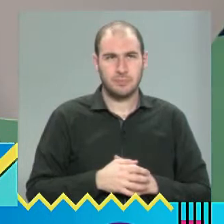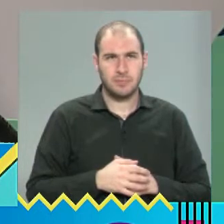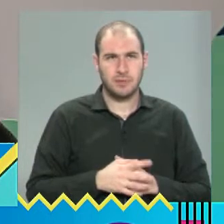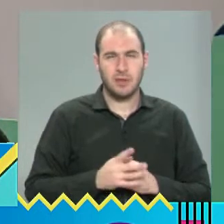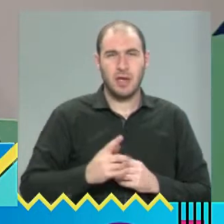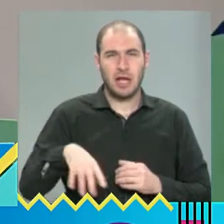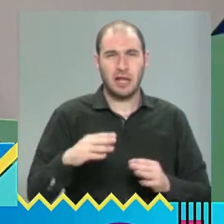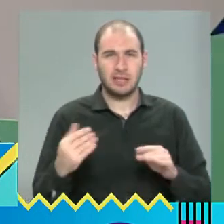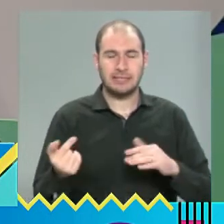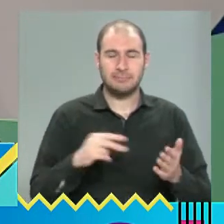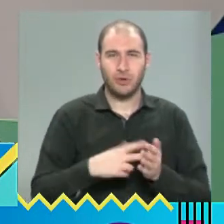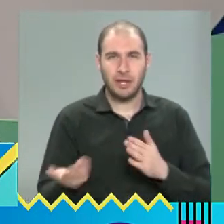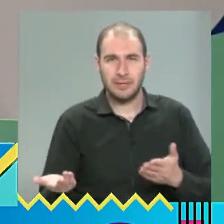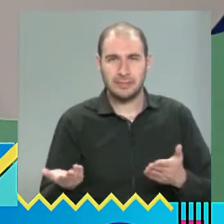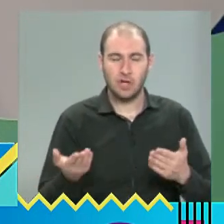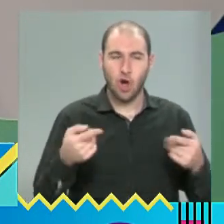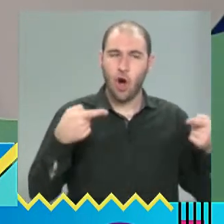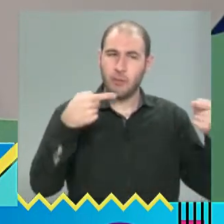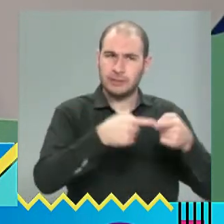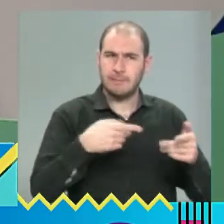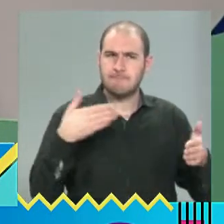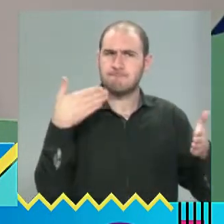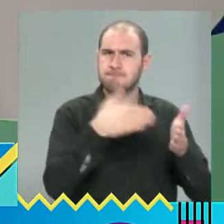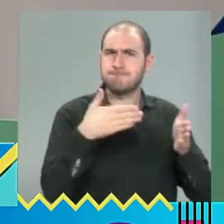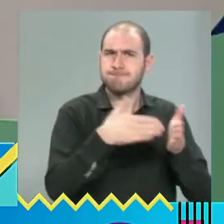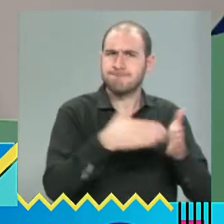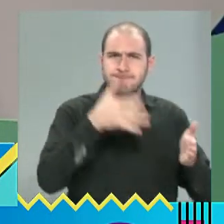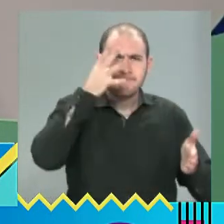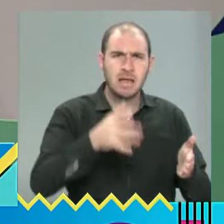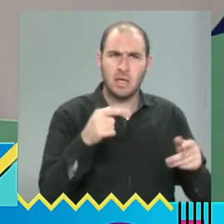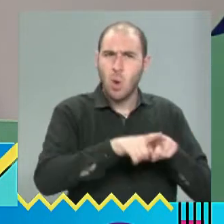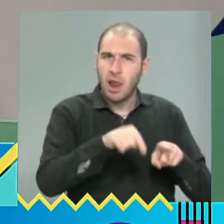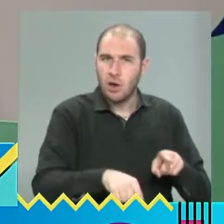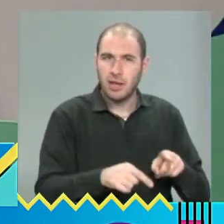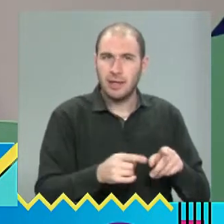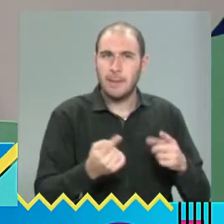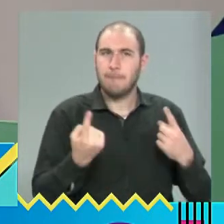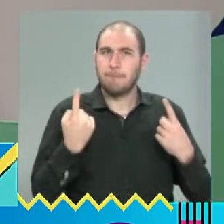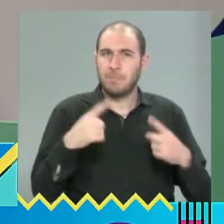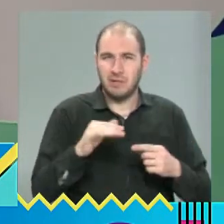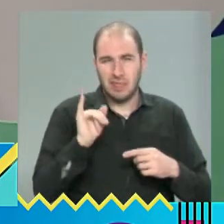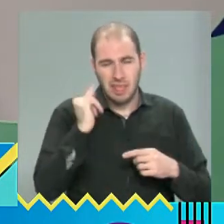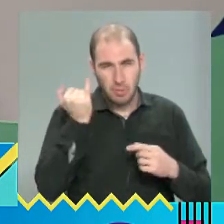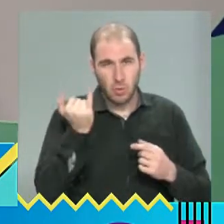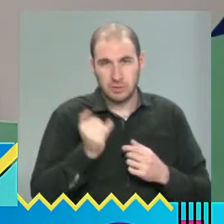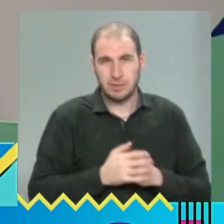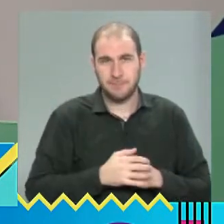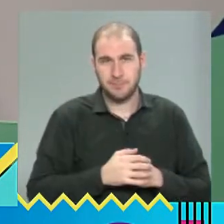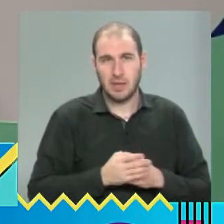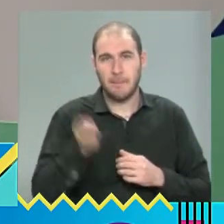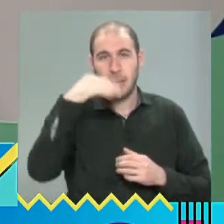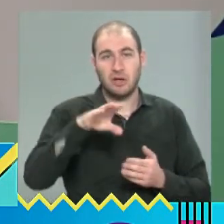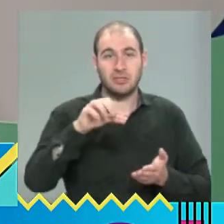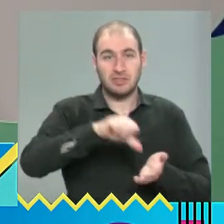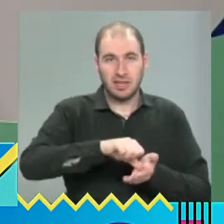Entonces tenés un dilema, ¿qué pongo? ¿Una meta muy exigente como lo que han puesto ahora? Pero se nota que el Banco